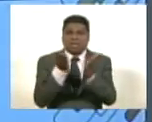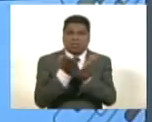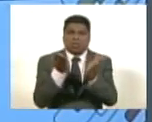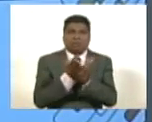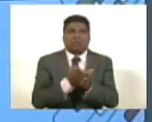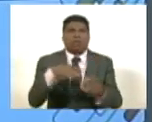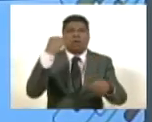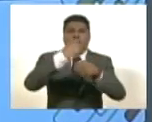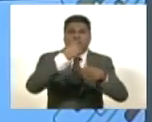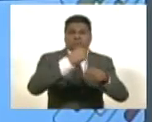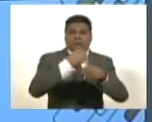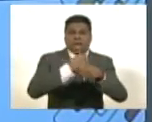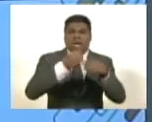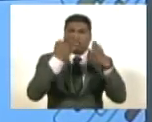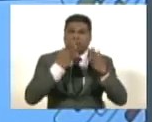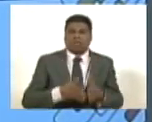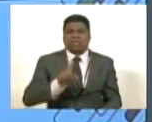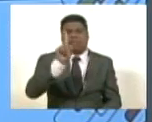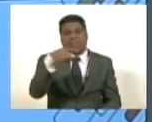de los trabajadores también hay